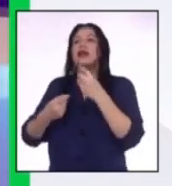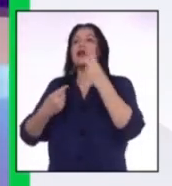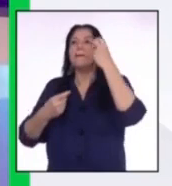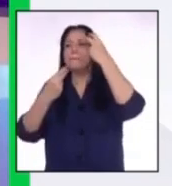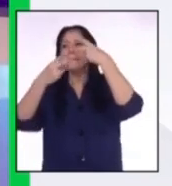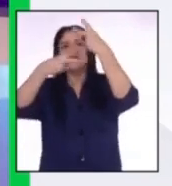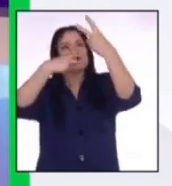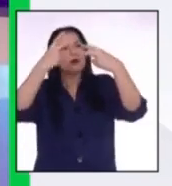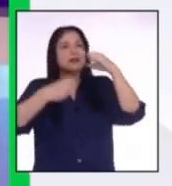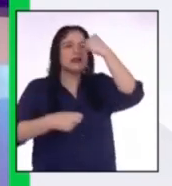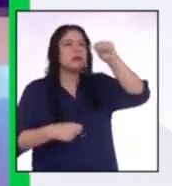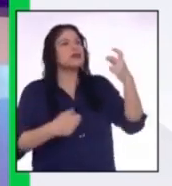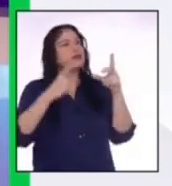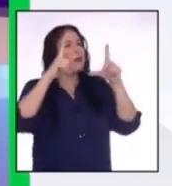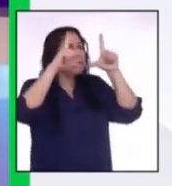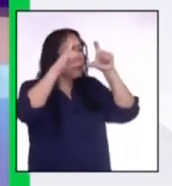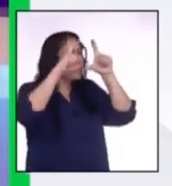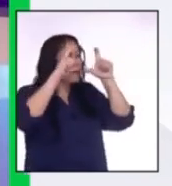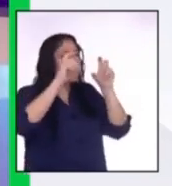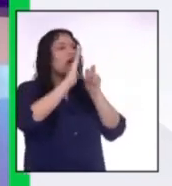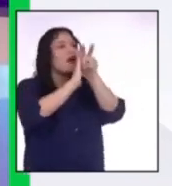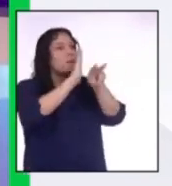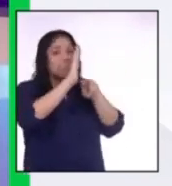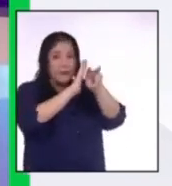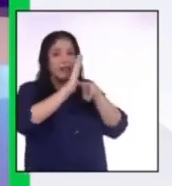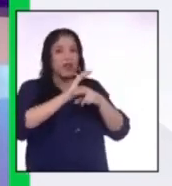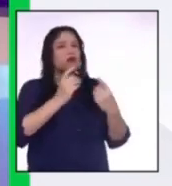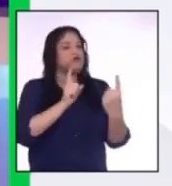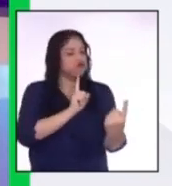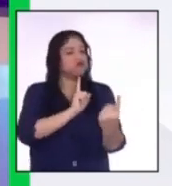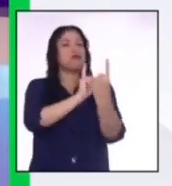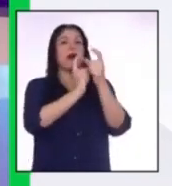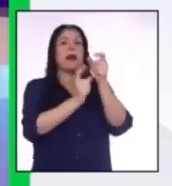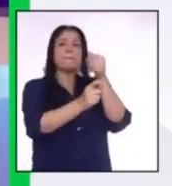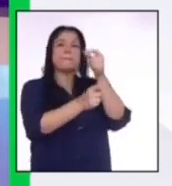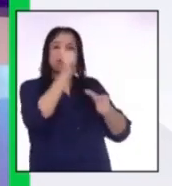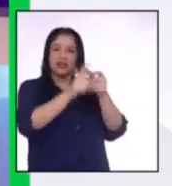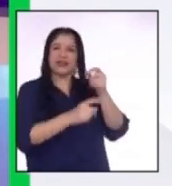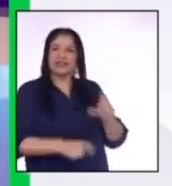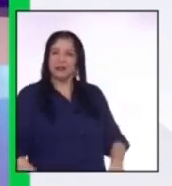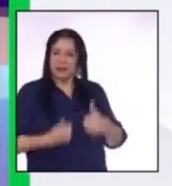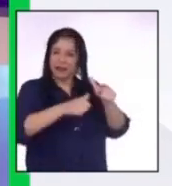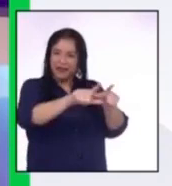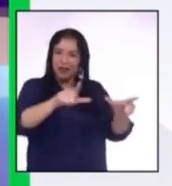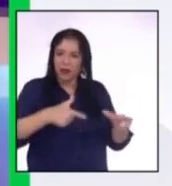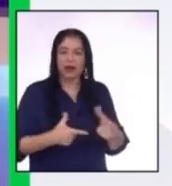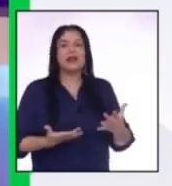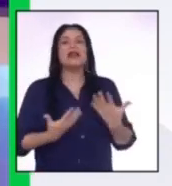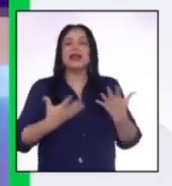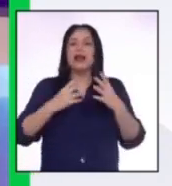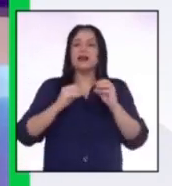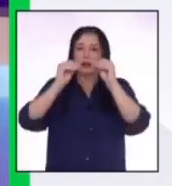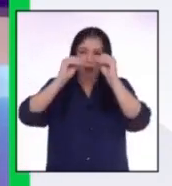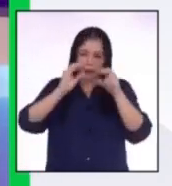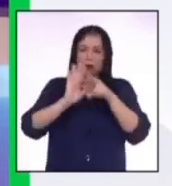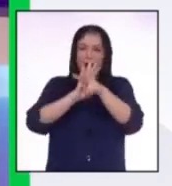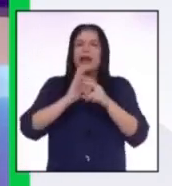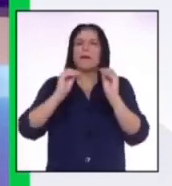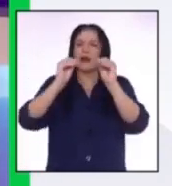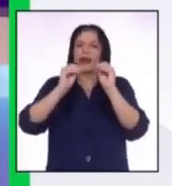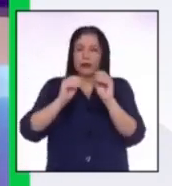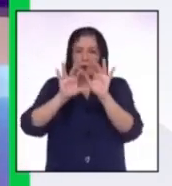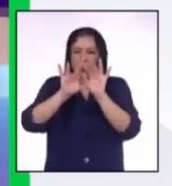tomar vídeos y hacer crónicas de ellos para compartirlas con el mundo entero pero las crónicas además le poníamos quart entre la lista de necesidades